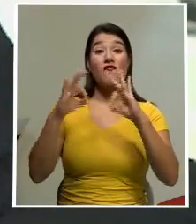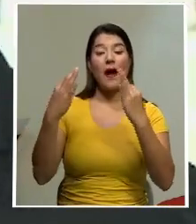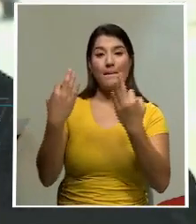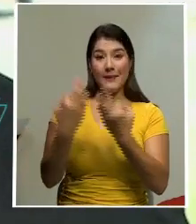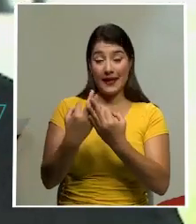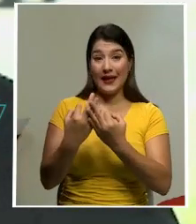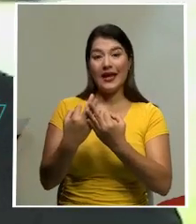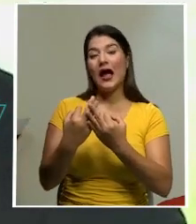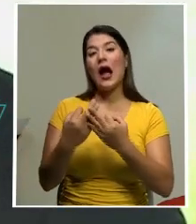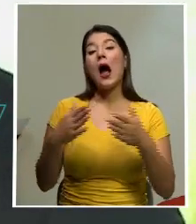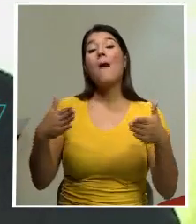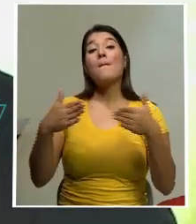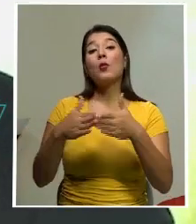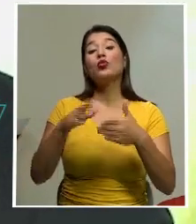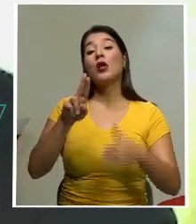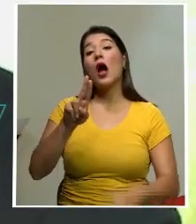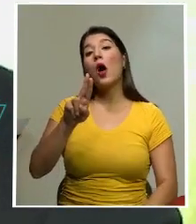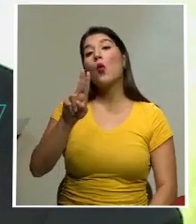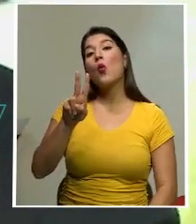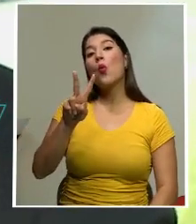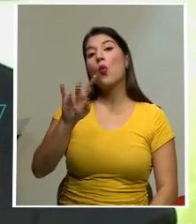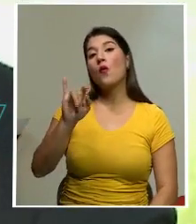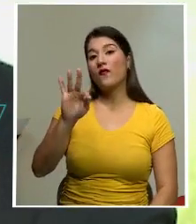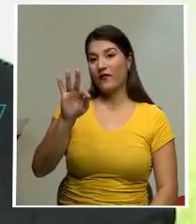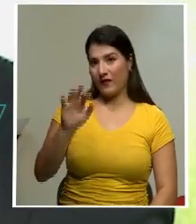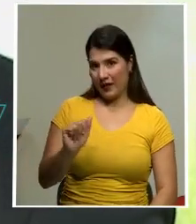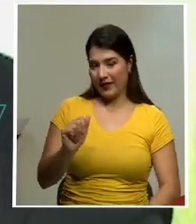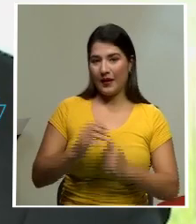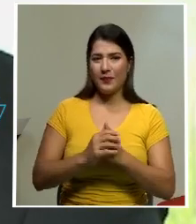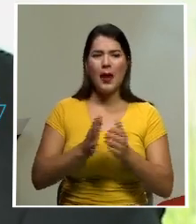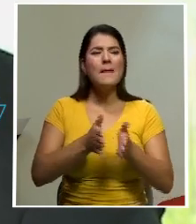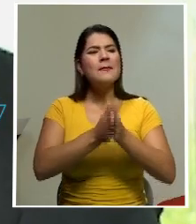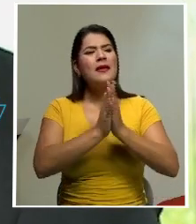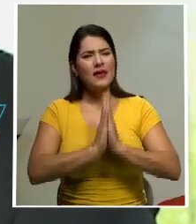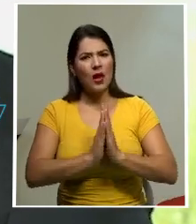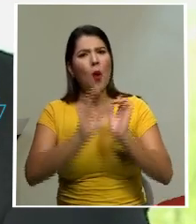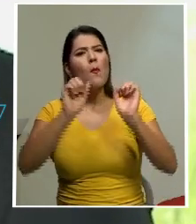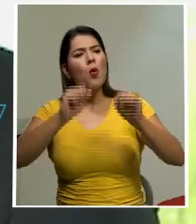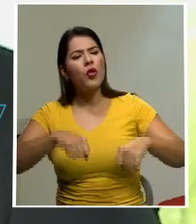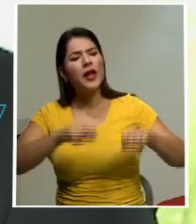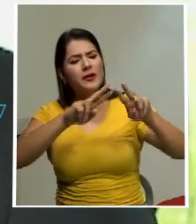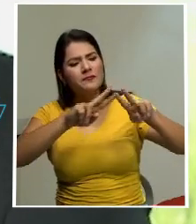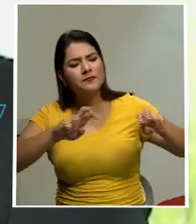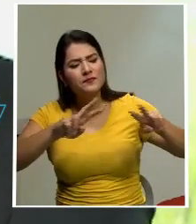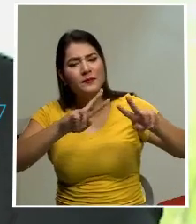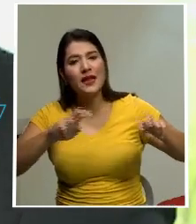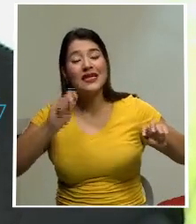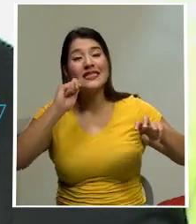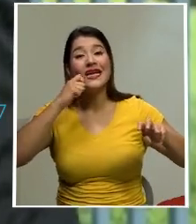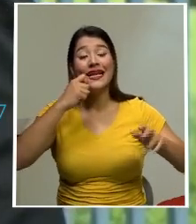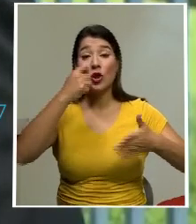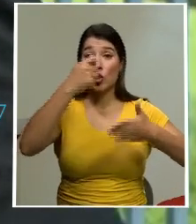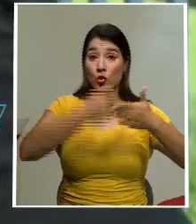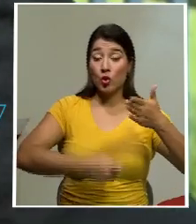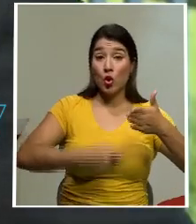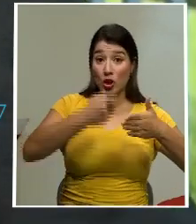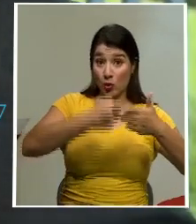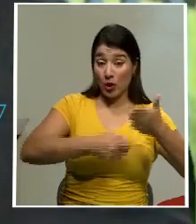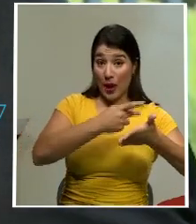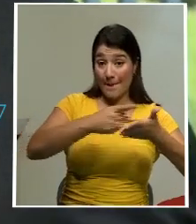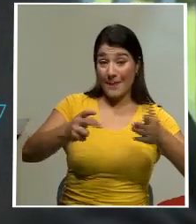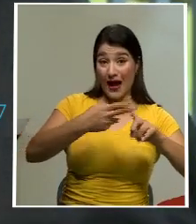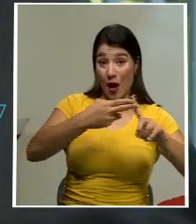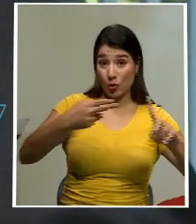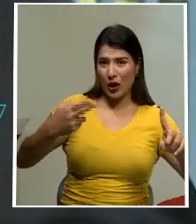Sala Tercera es para abrir el secreto tributario del hotel en Punta Islita y de una de las empresas que realizó el traslado del